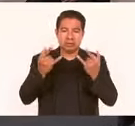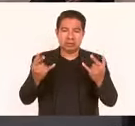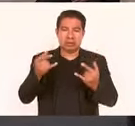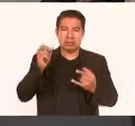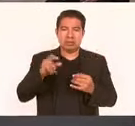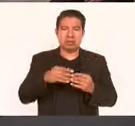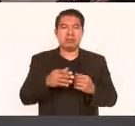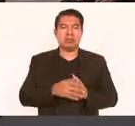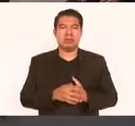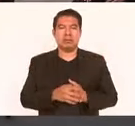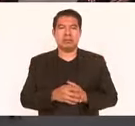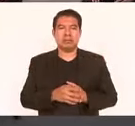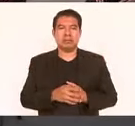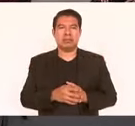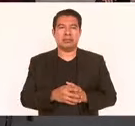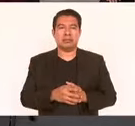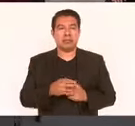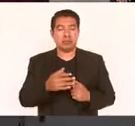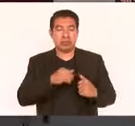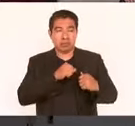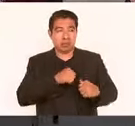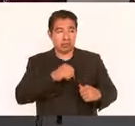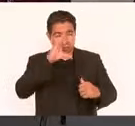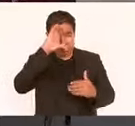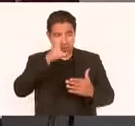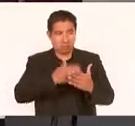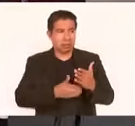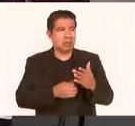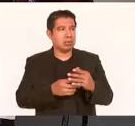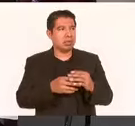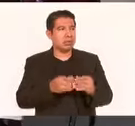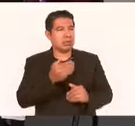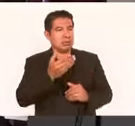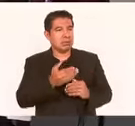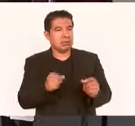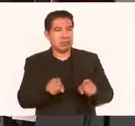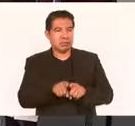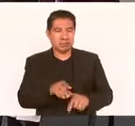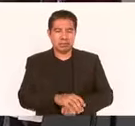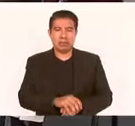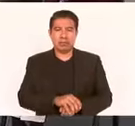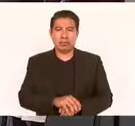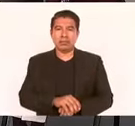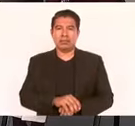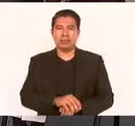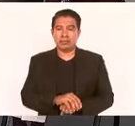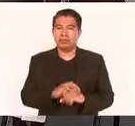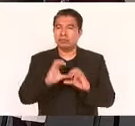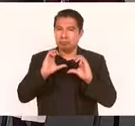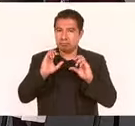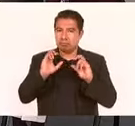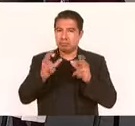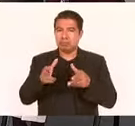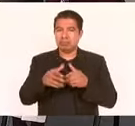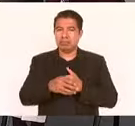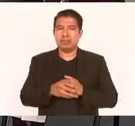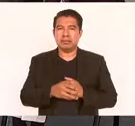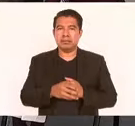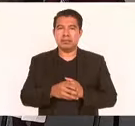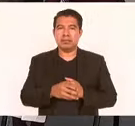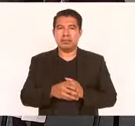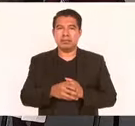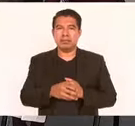el papel de obispos como don Samuel Ruiz, aquí en Chiapas,